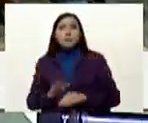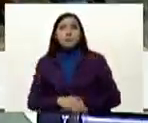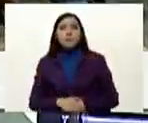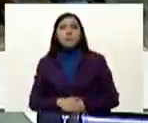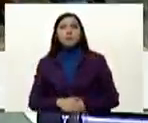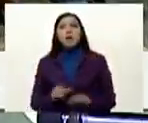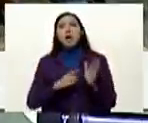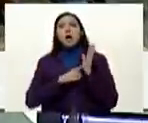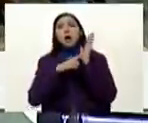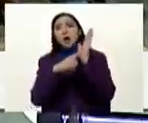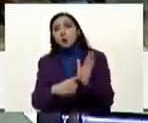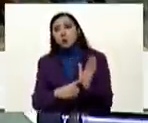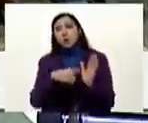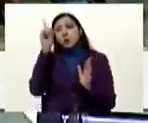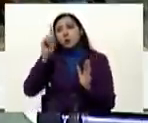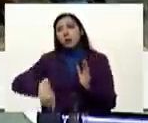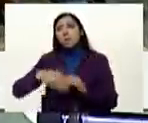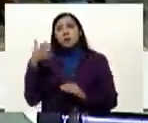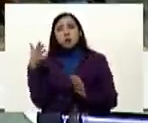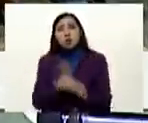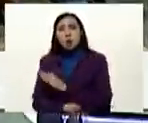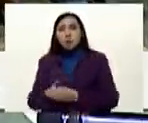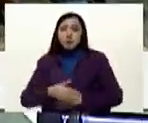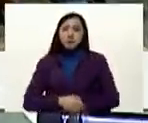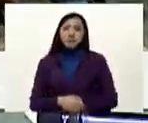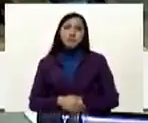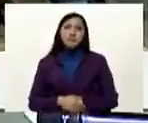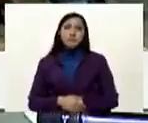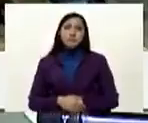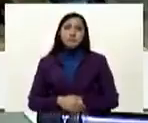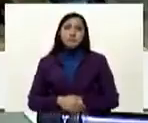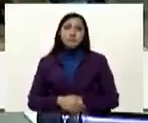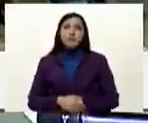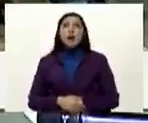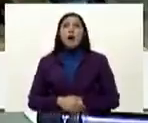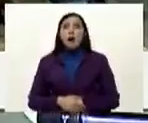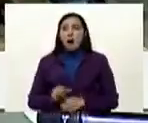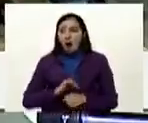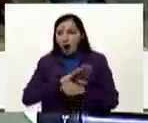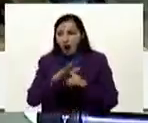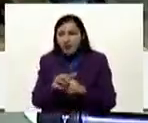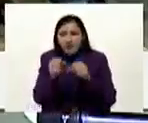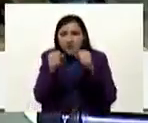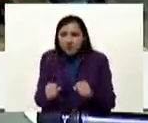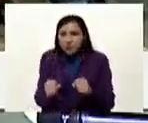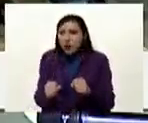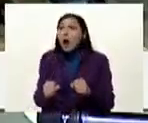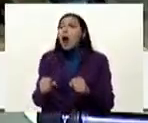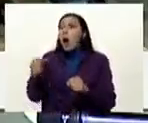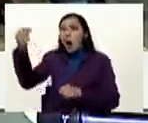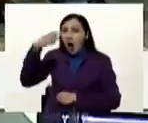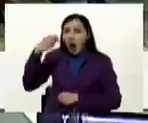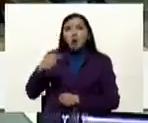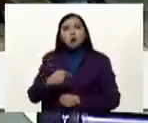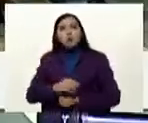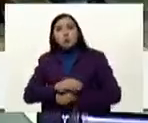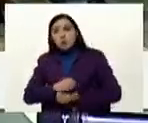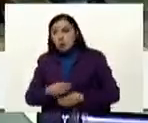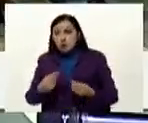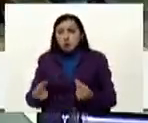mostrado eficacia incluso frente a las cepas más resistentes. Venezuela